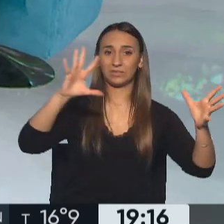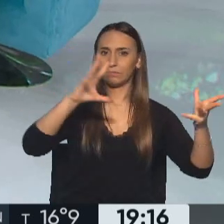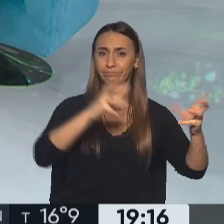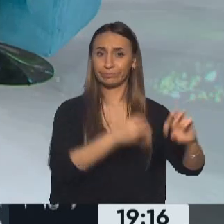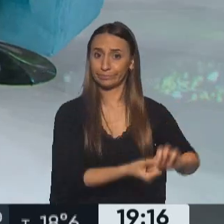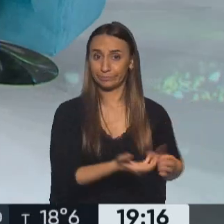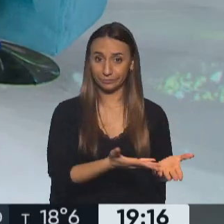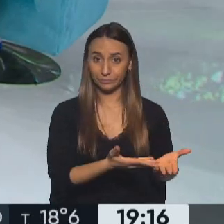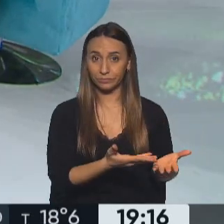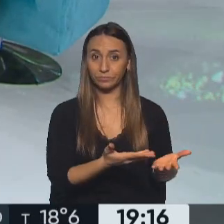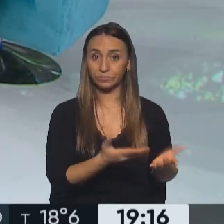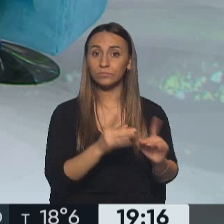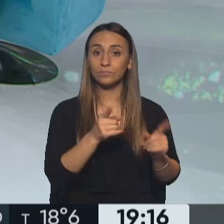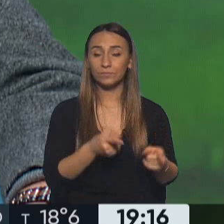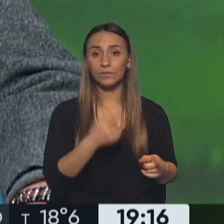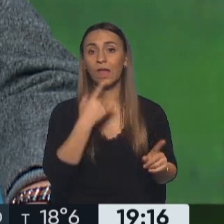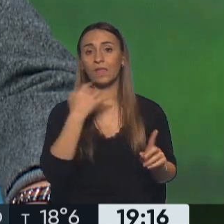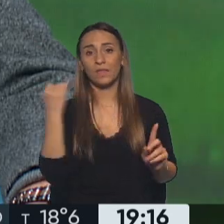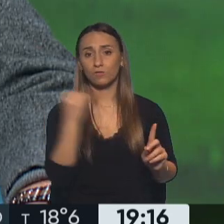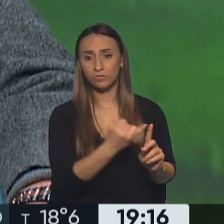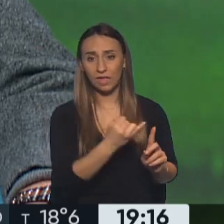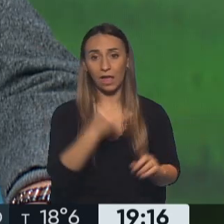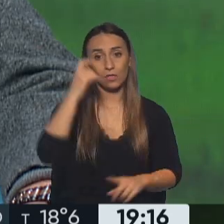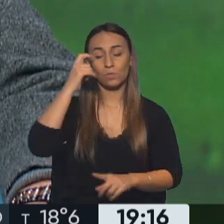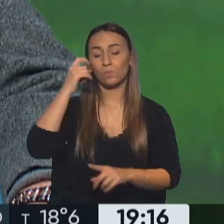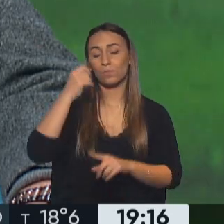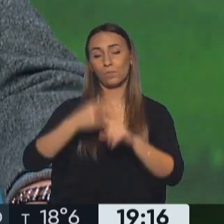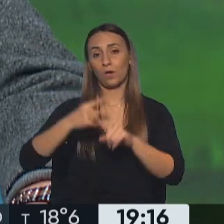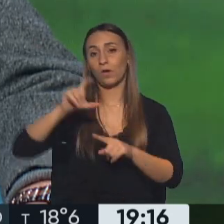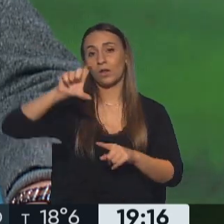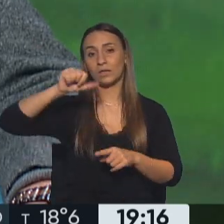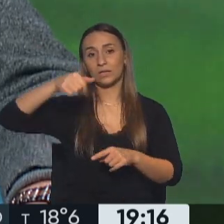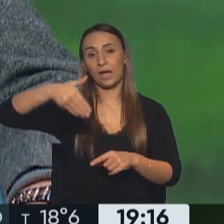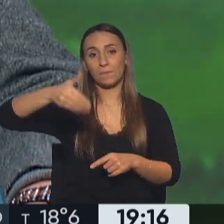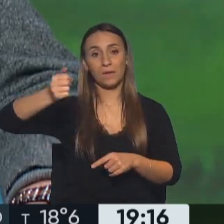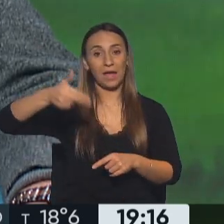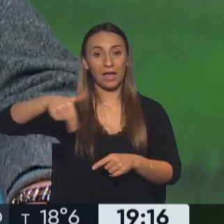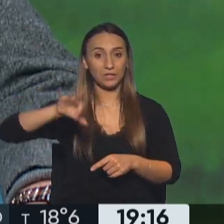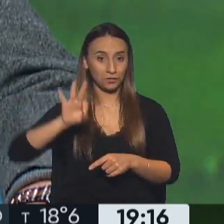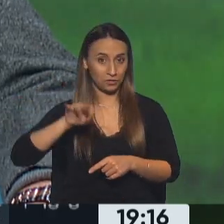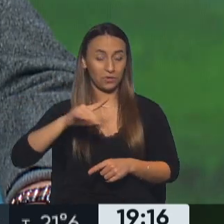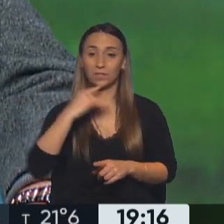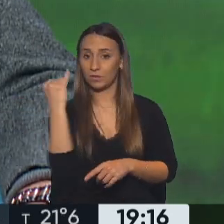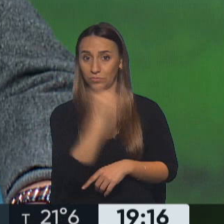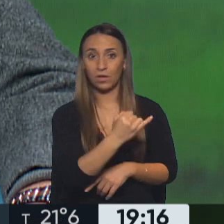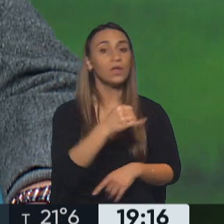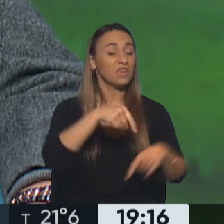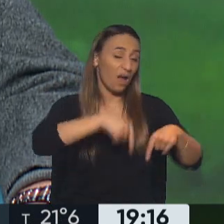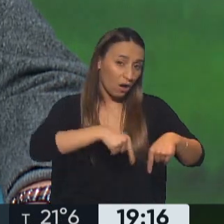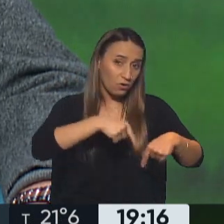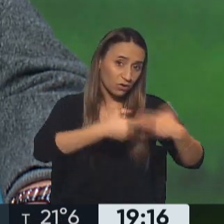fueron denunciados por la anterior interventora porque tiene caamaño y que hoy están llevándose adelante las actuaciones judiciales